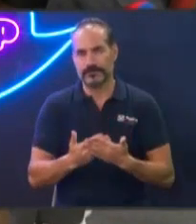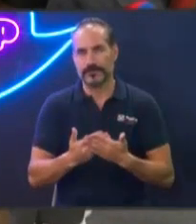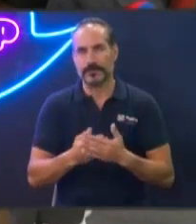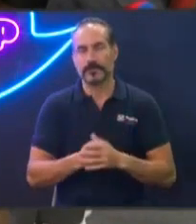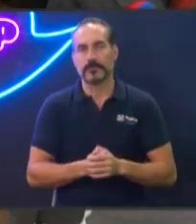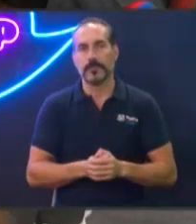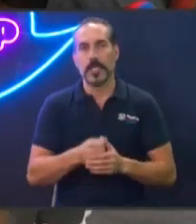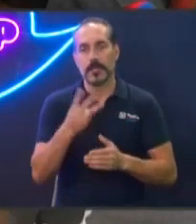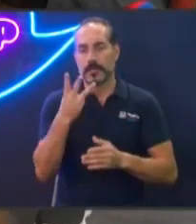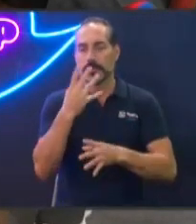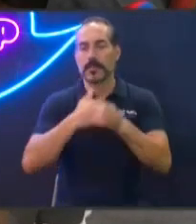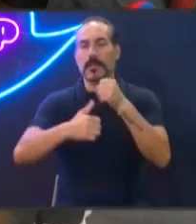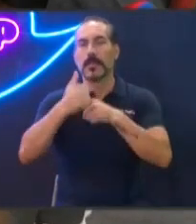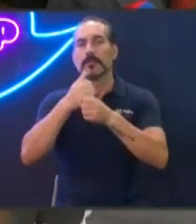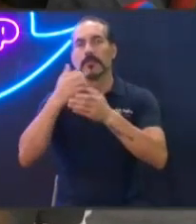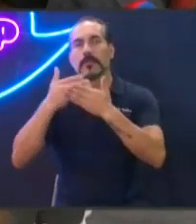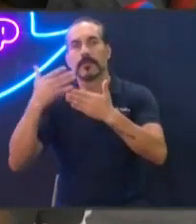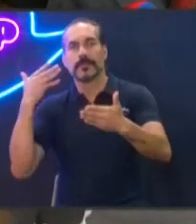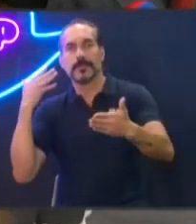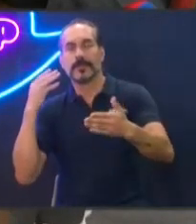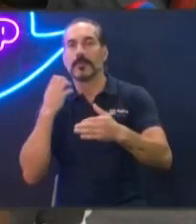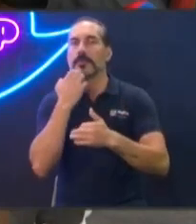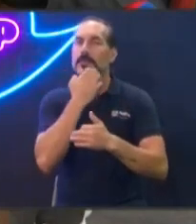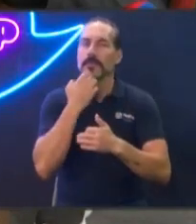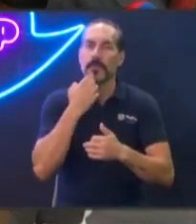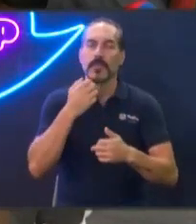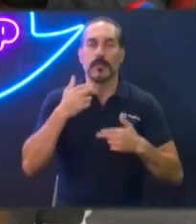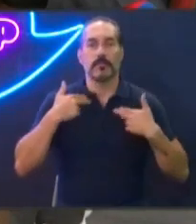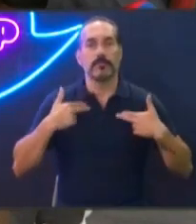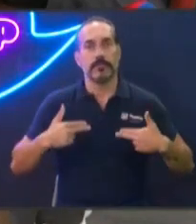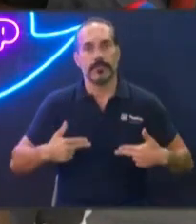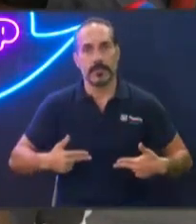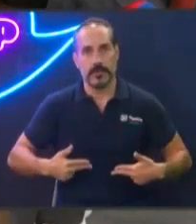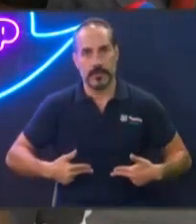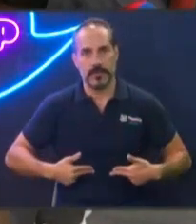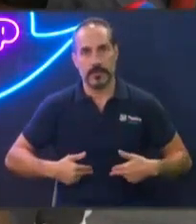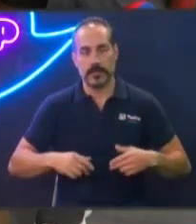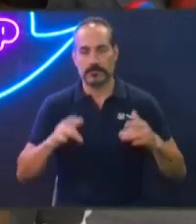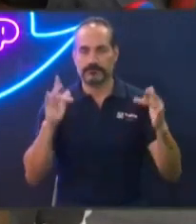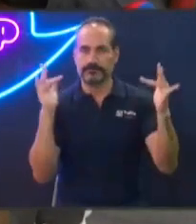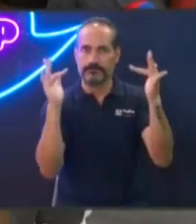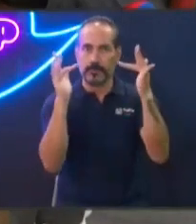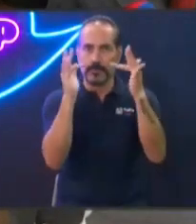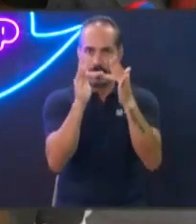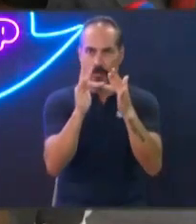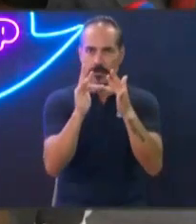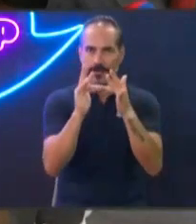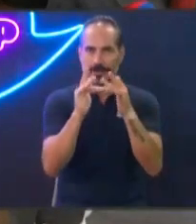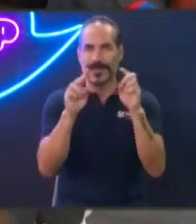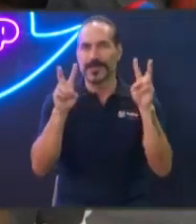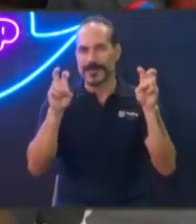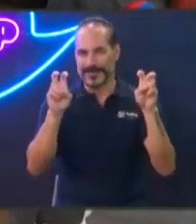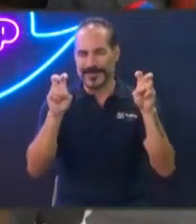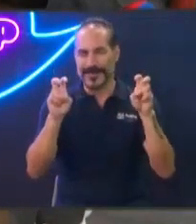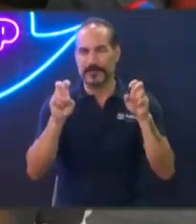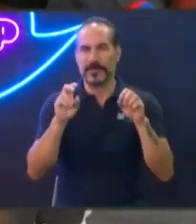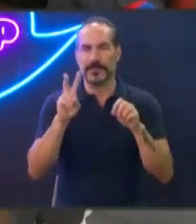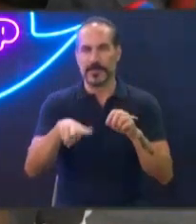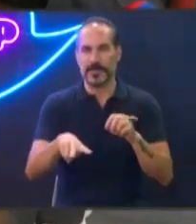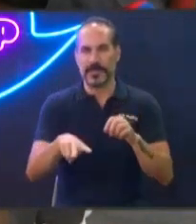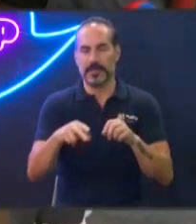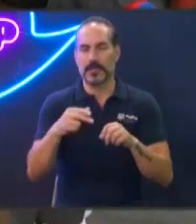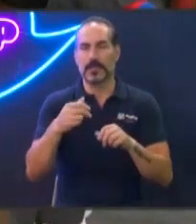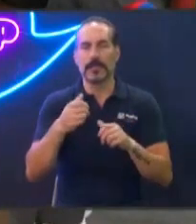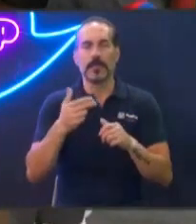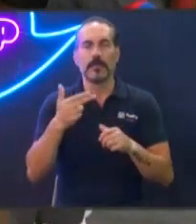humanista está organizando un evento el cual hemos llamado humano iOS eh un poco haciendo referencia a los